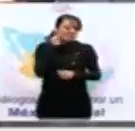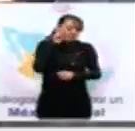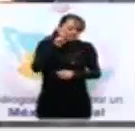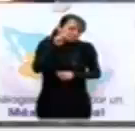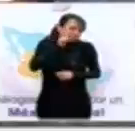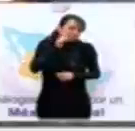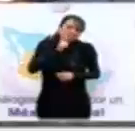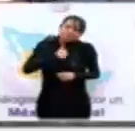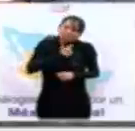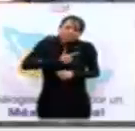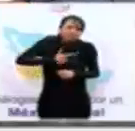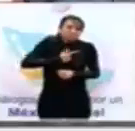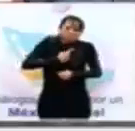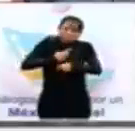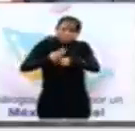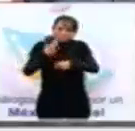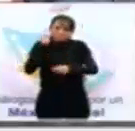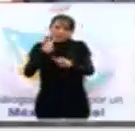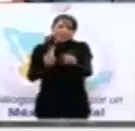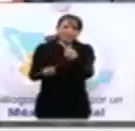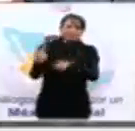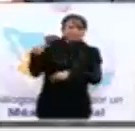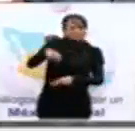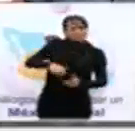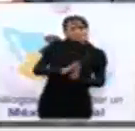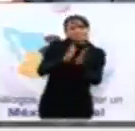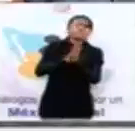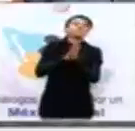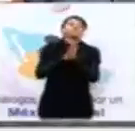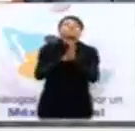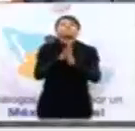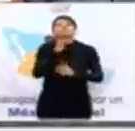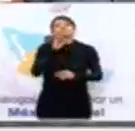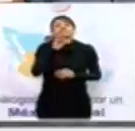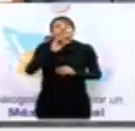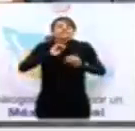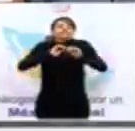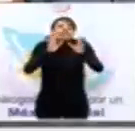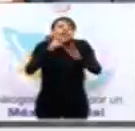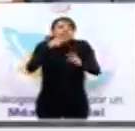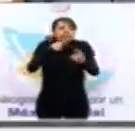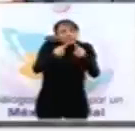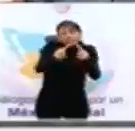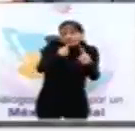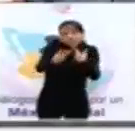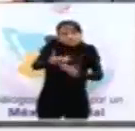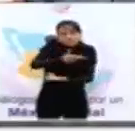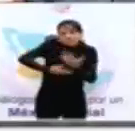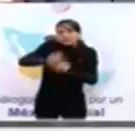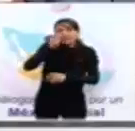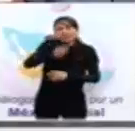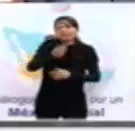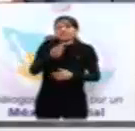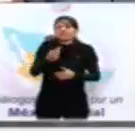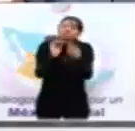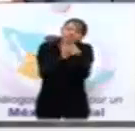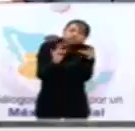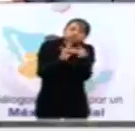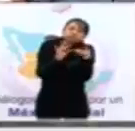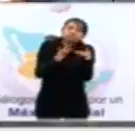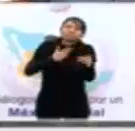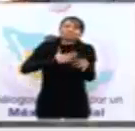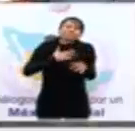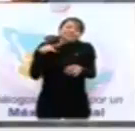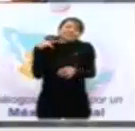Al Senado, siempre es un gusto estar por aquí. Y sí, yo tenía entendido que como es un diálogo, es un poco más rápida